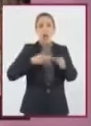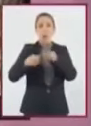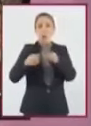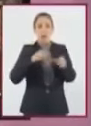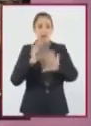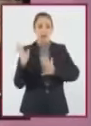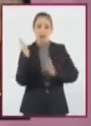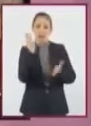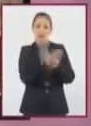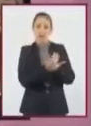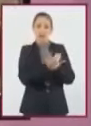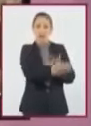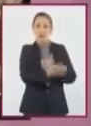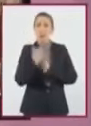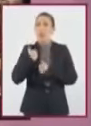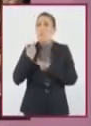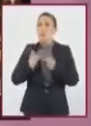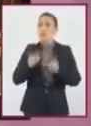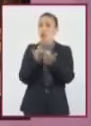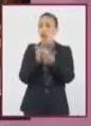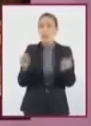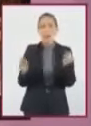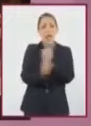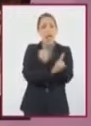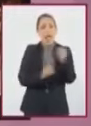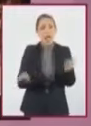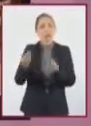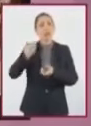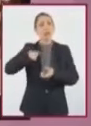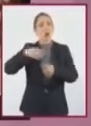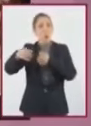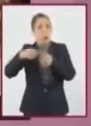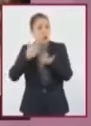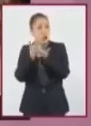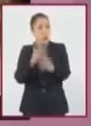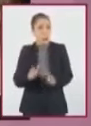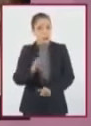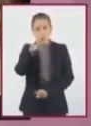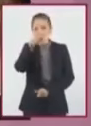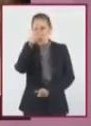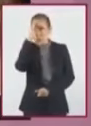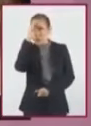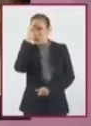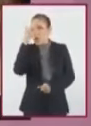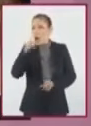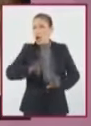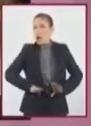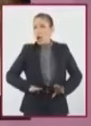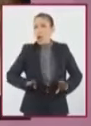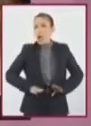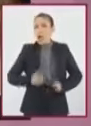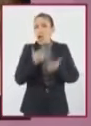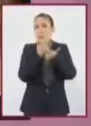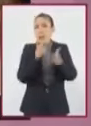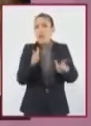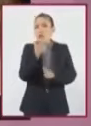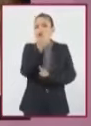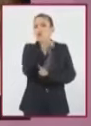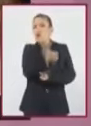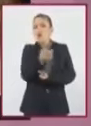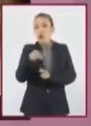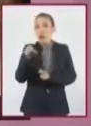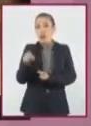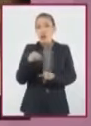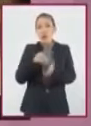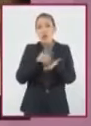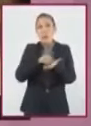y buscaba la libre circulación de personas, capitales y bienes. Piensen en alguna característica del liberalismo económico que